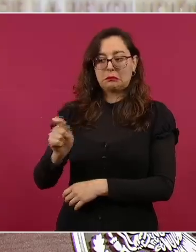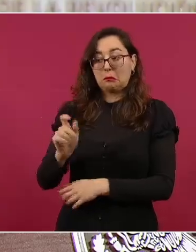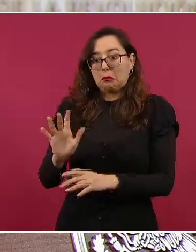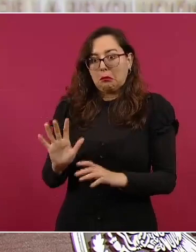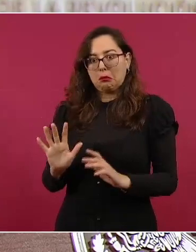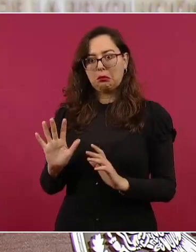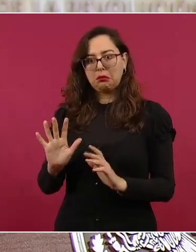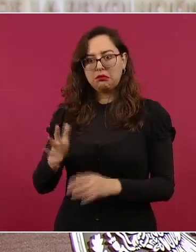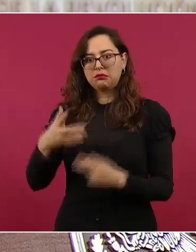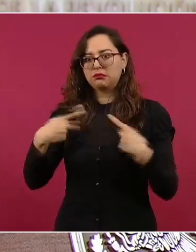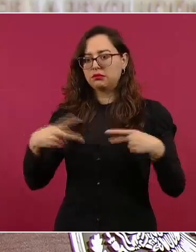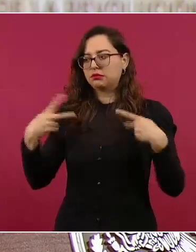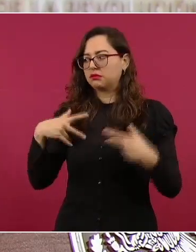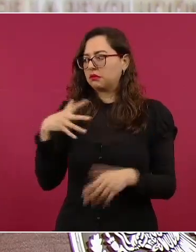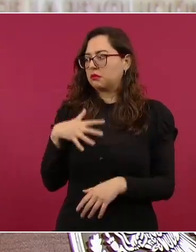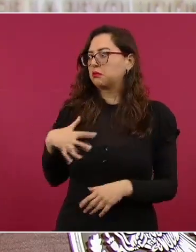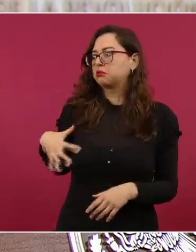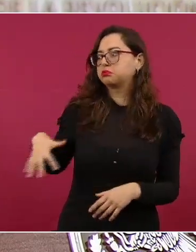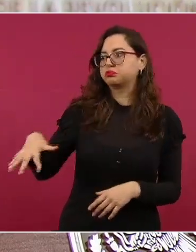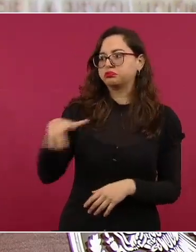y que